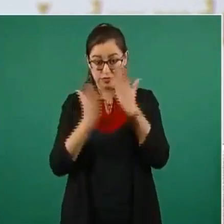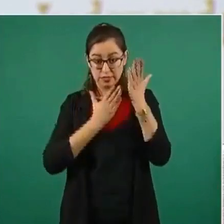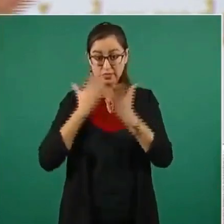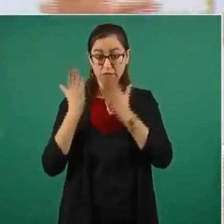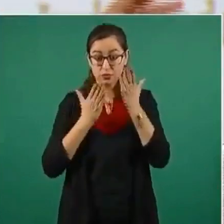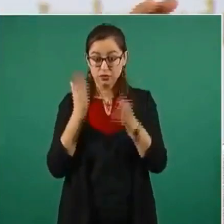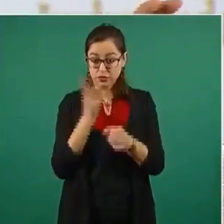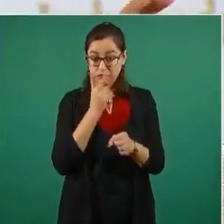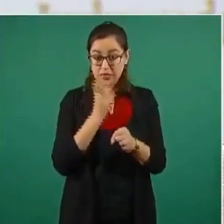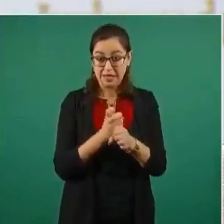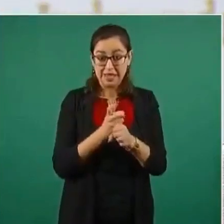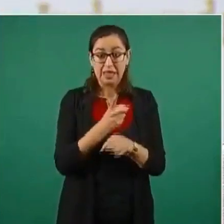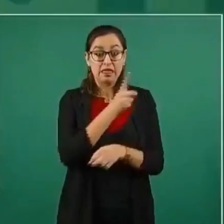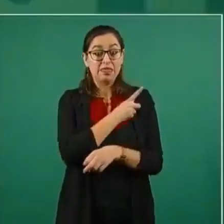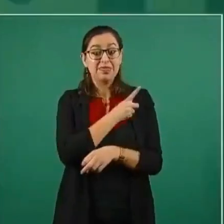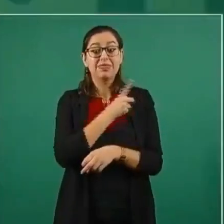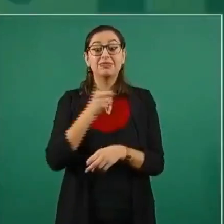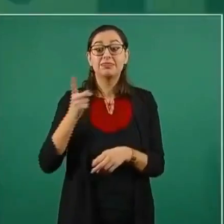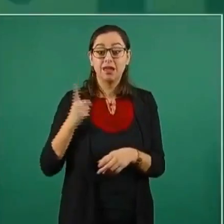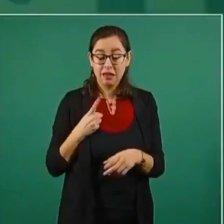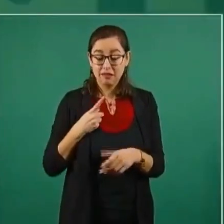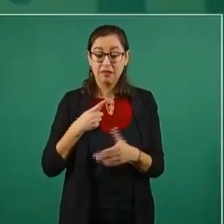como si fuese licenciatura.